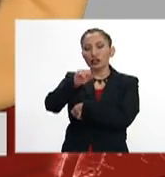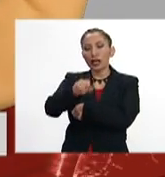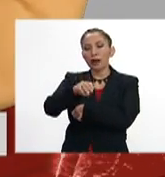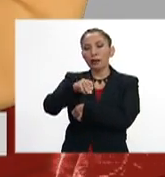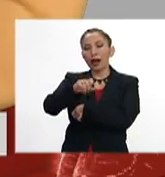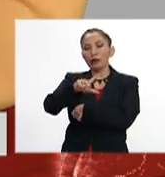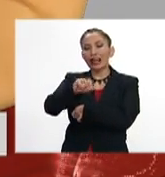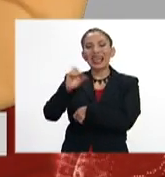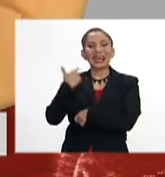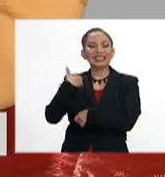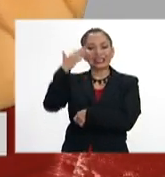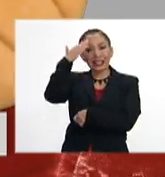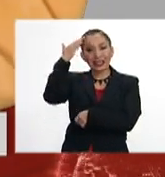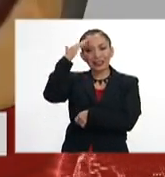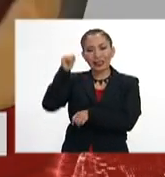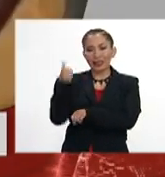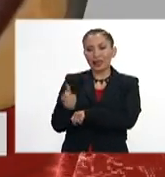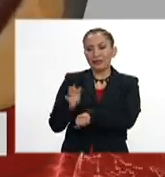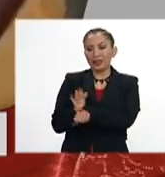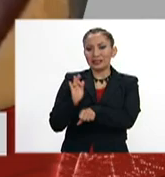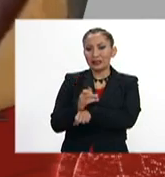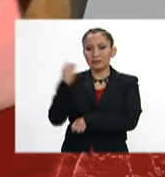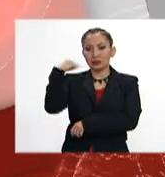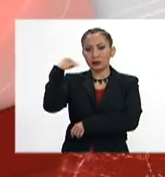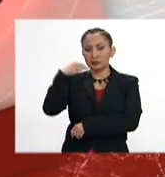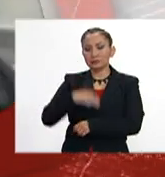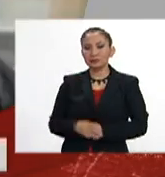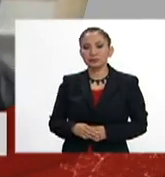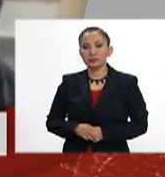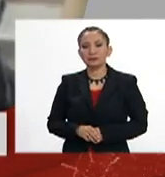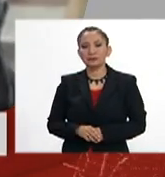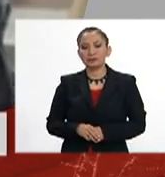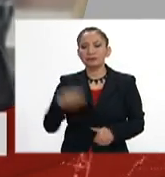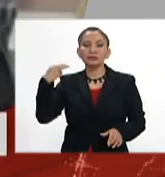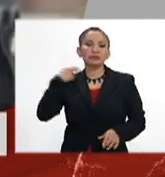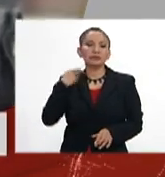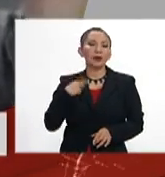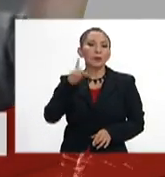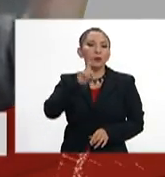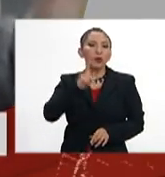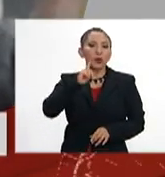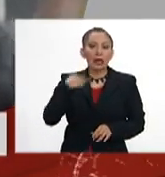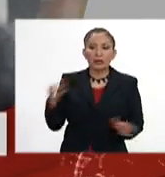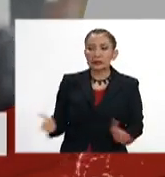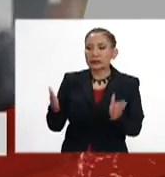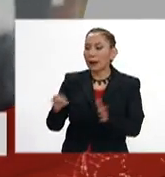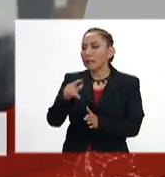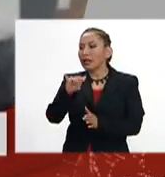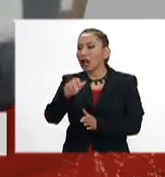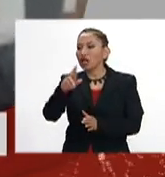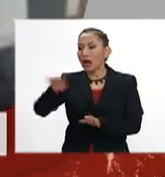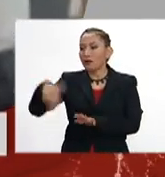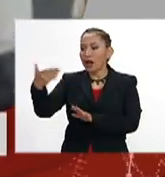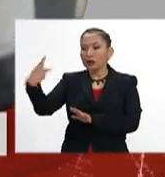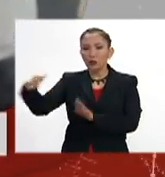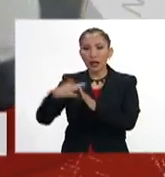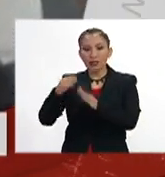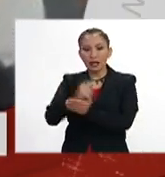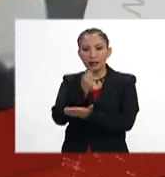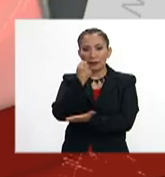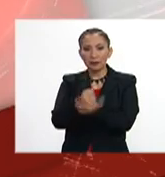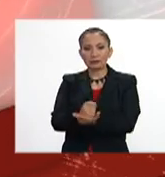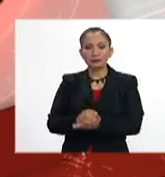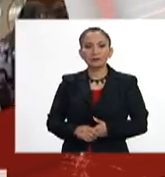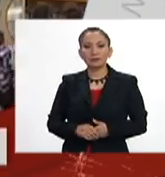Mireles, ex líder de las autodefensas de Michoacán. Asesinan a la activista Miriam Rodríguez afuera de su casa en